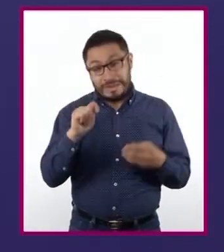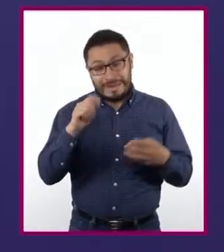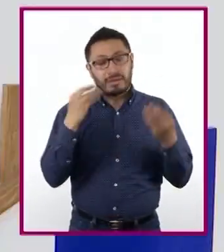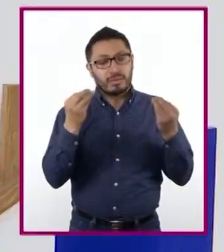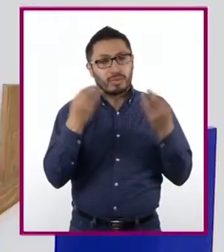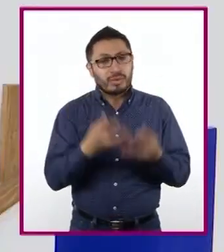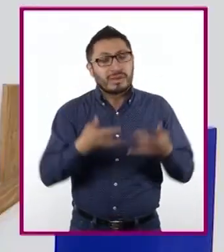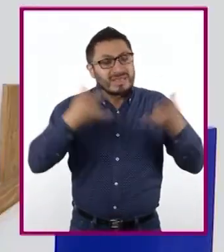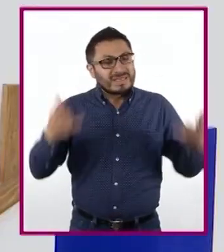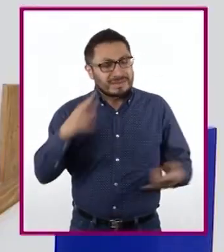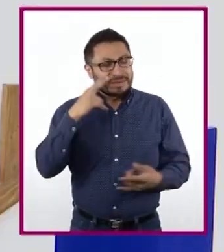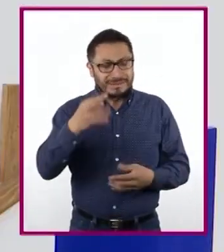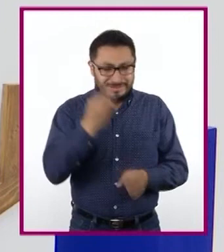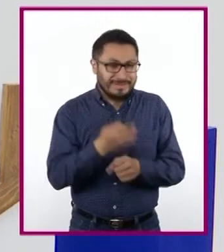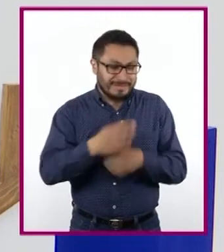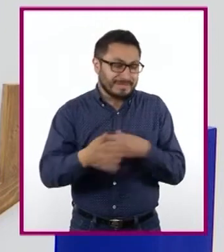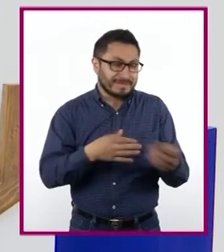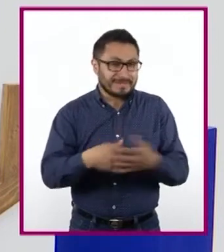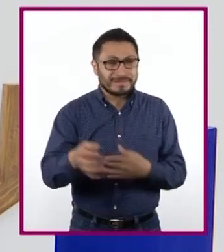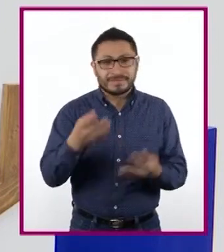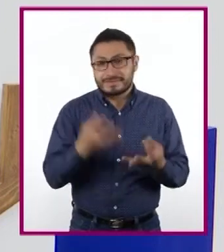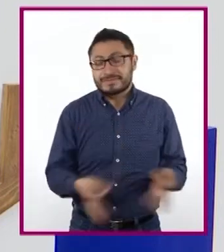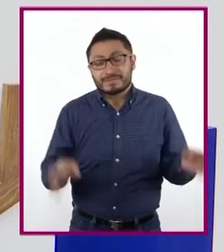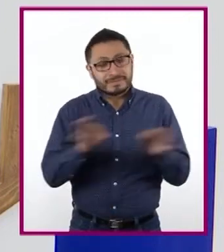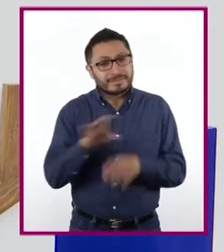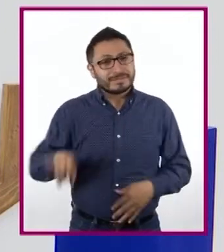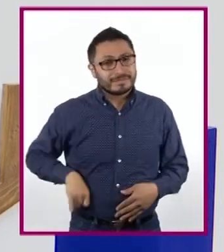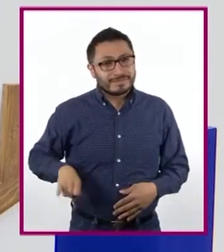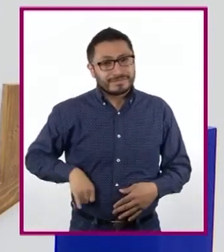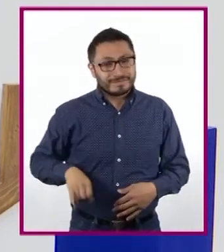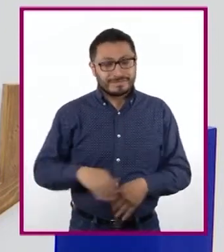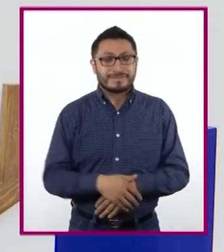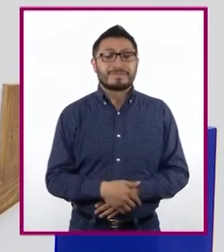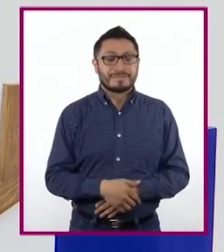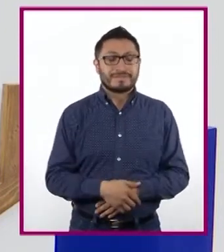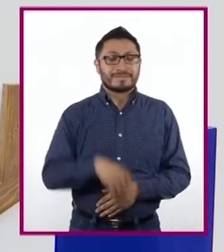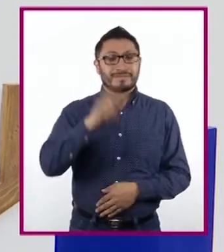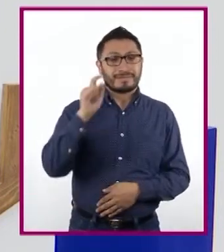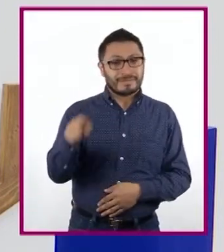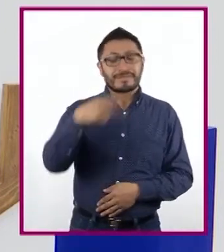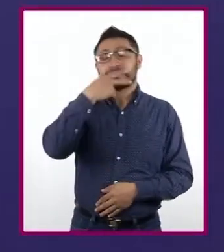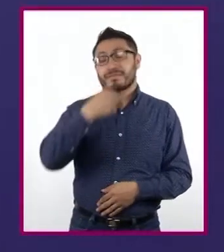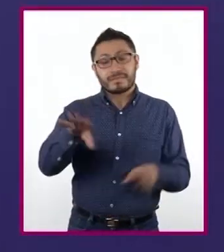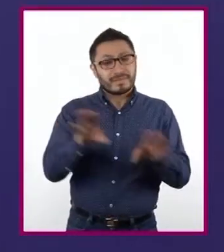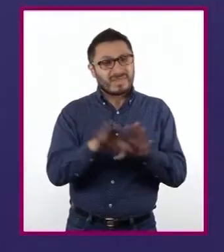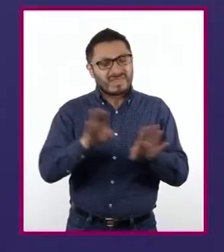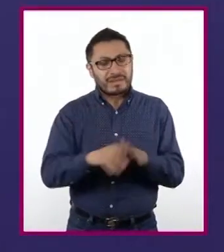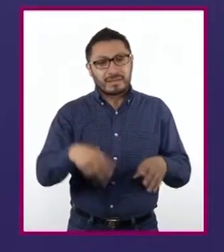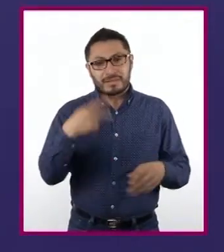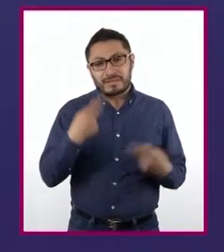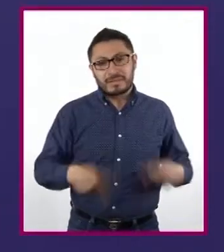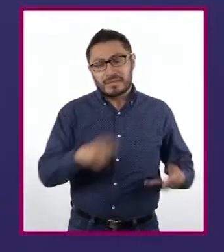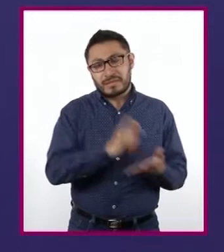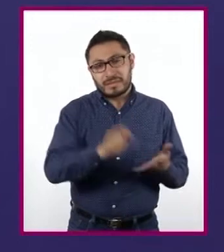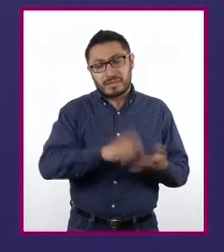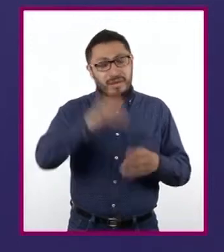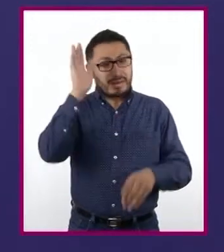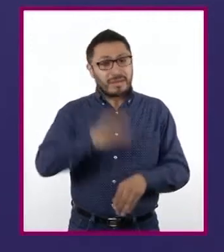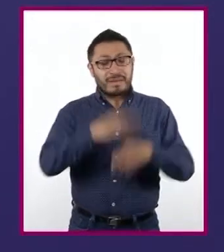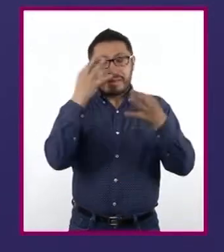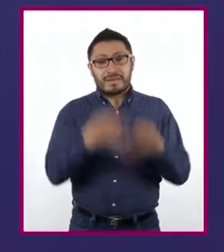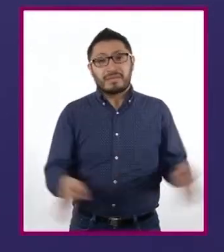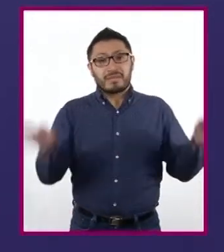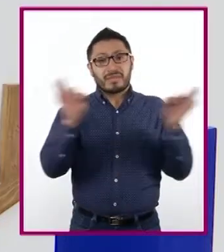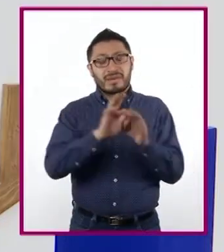actualmente. Un dato interesante es que Shakespeare es considerado uno de los escritores más célebres de la